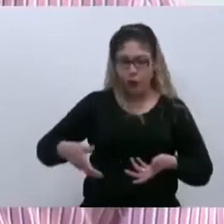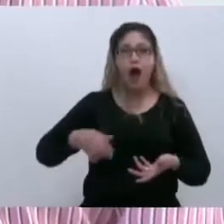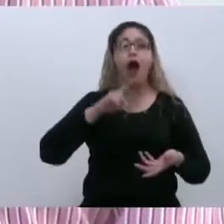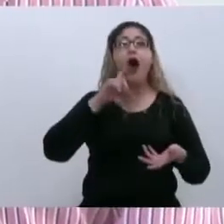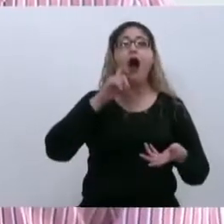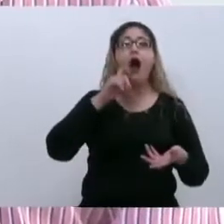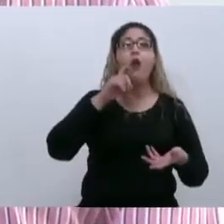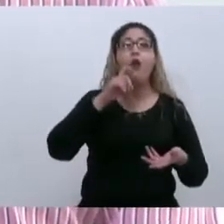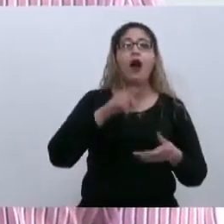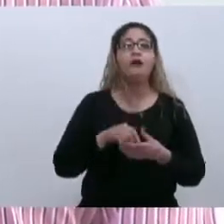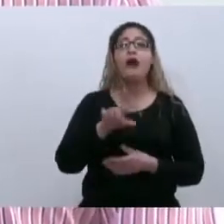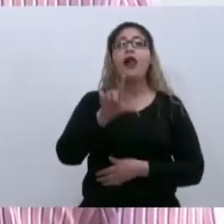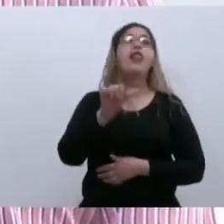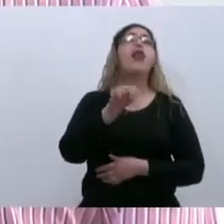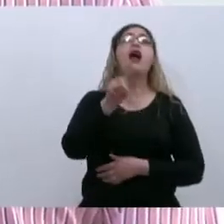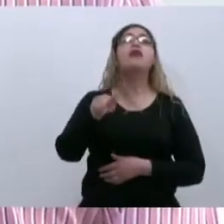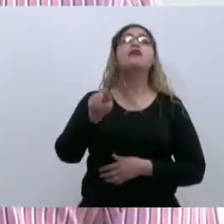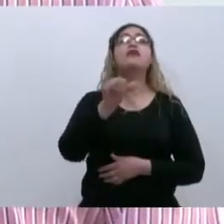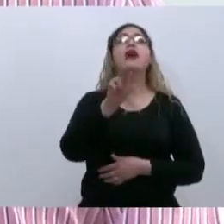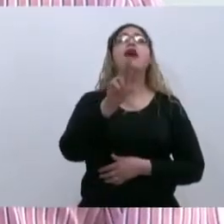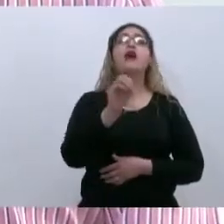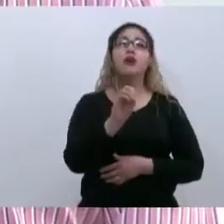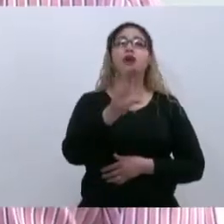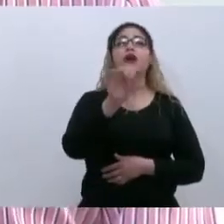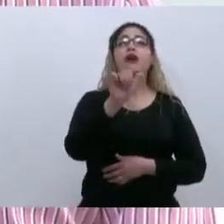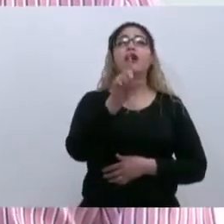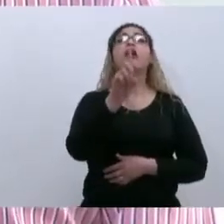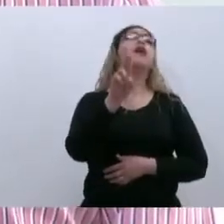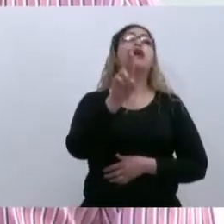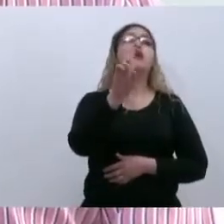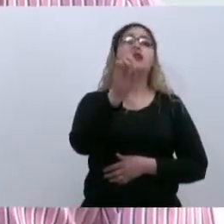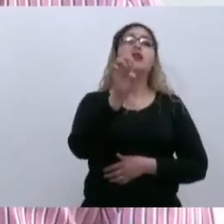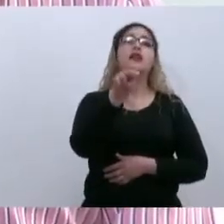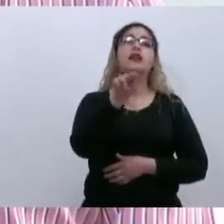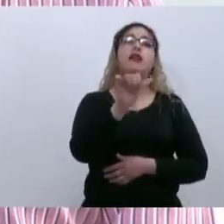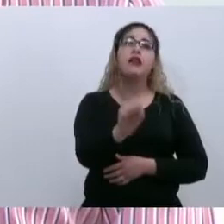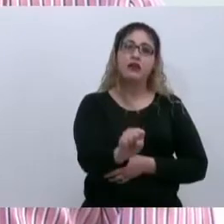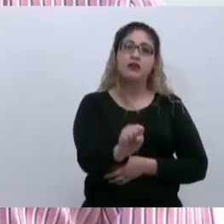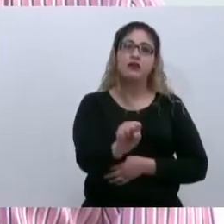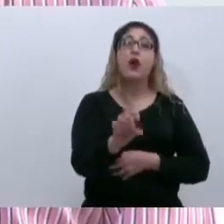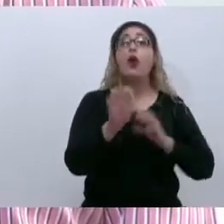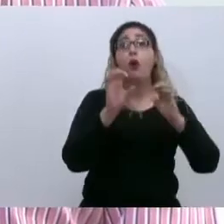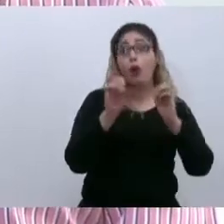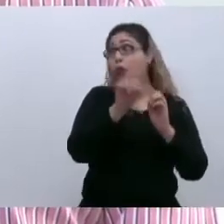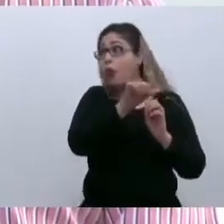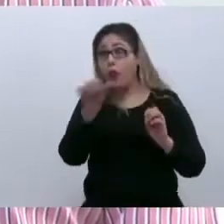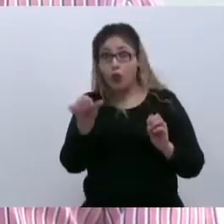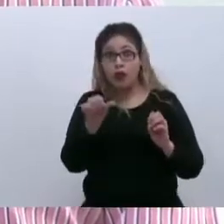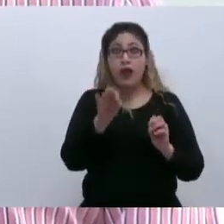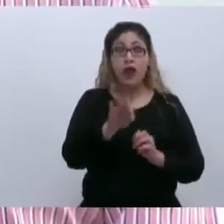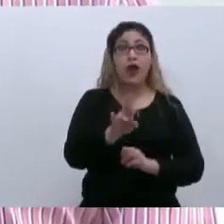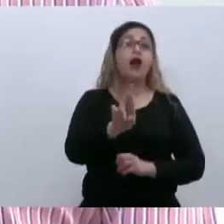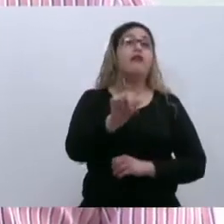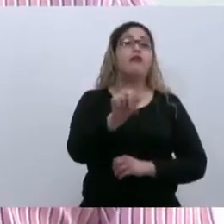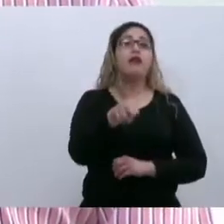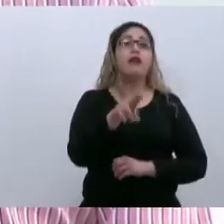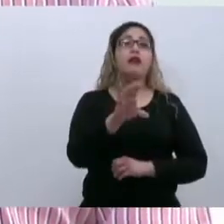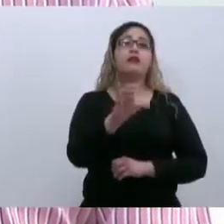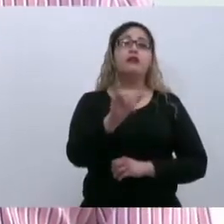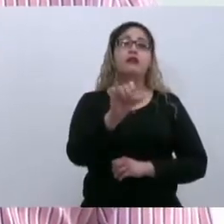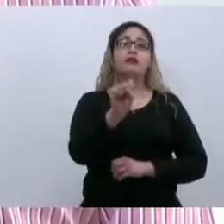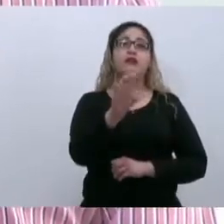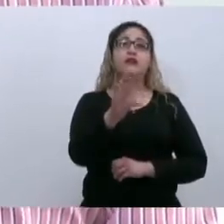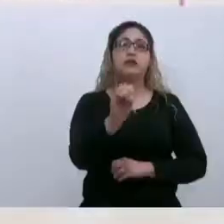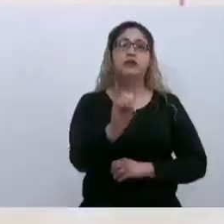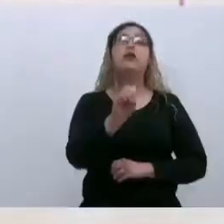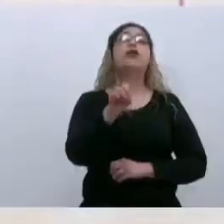Francisco Zarco. Ya se está negociando la adquisición de derechos de agua con